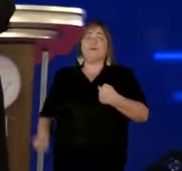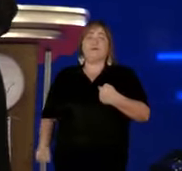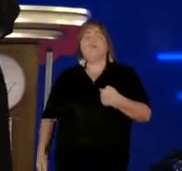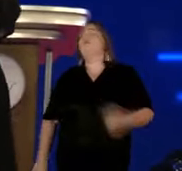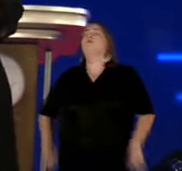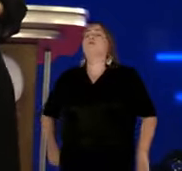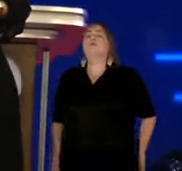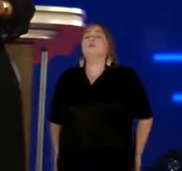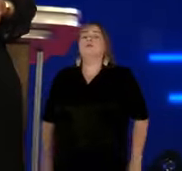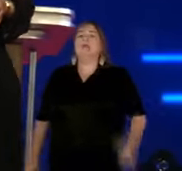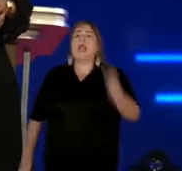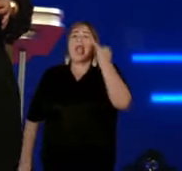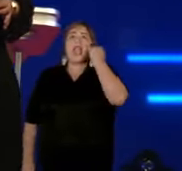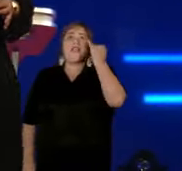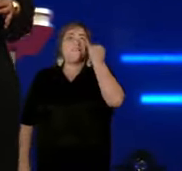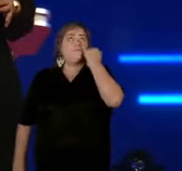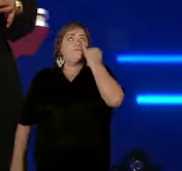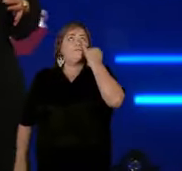estuviera